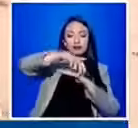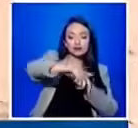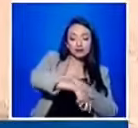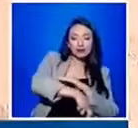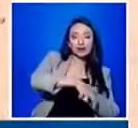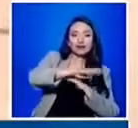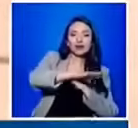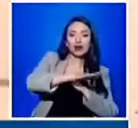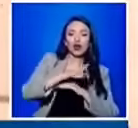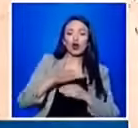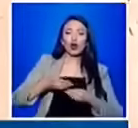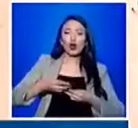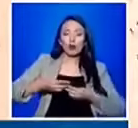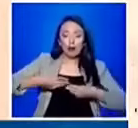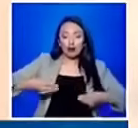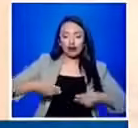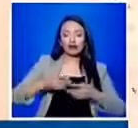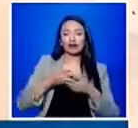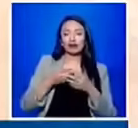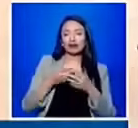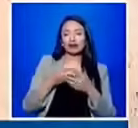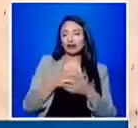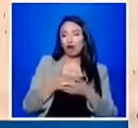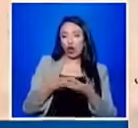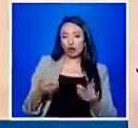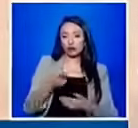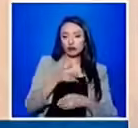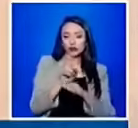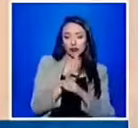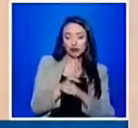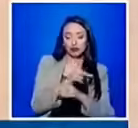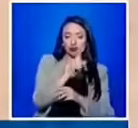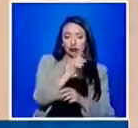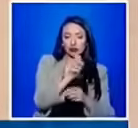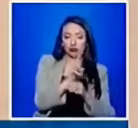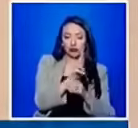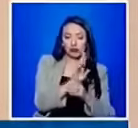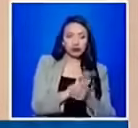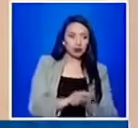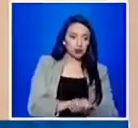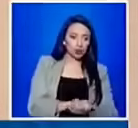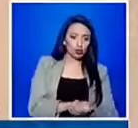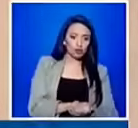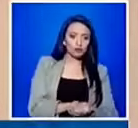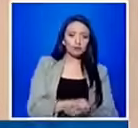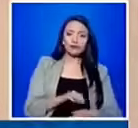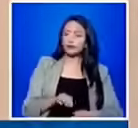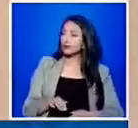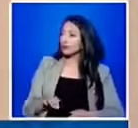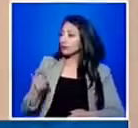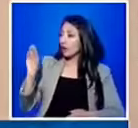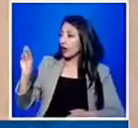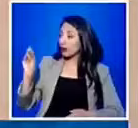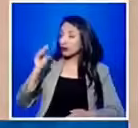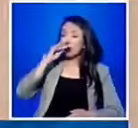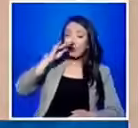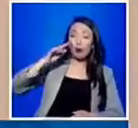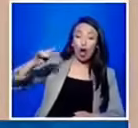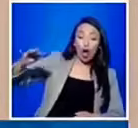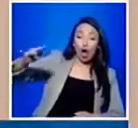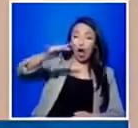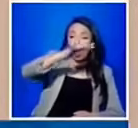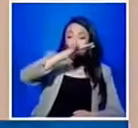el ingreso de maquinaria, de volquetas, también lo utilizamos. Se reutiliza. Qué bien, qué bien. Hay polvo, por favor,